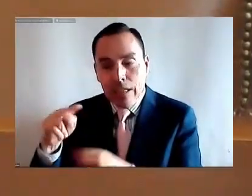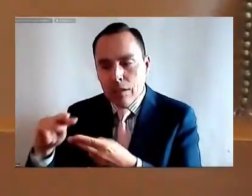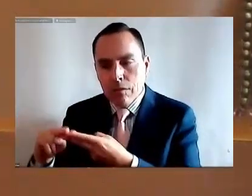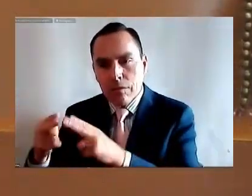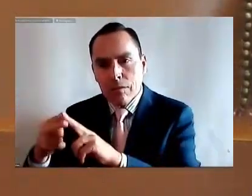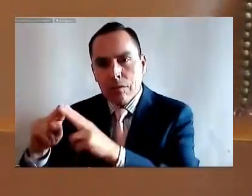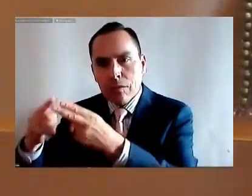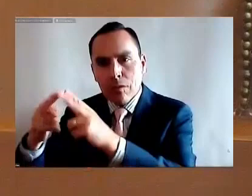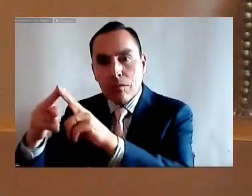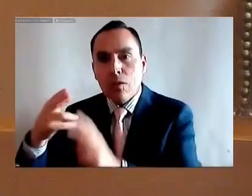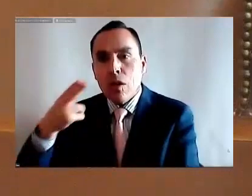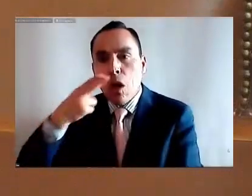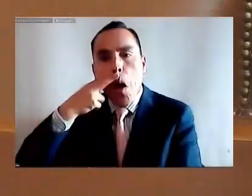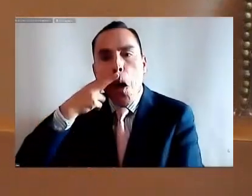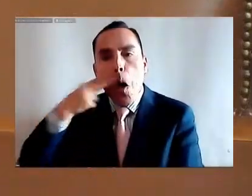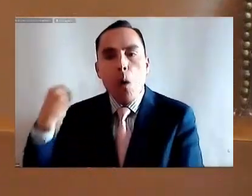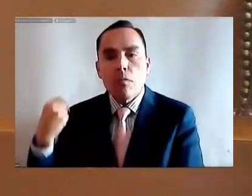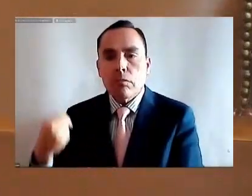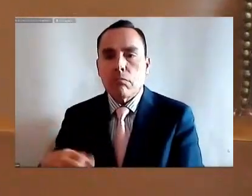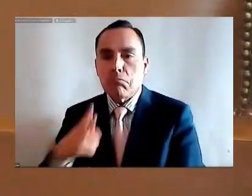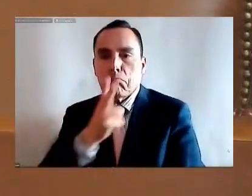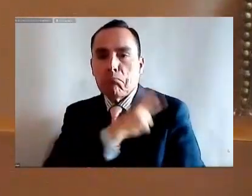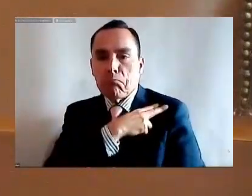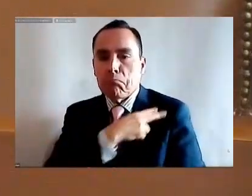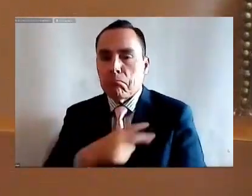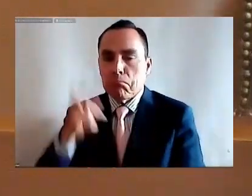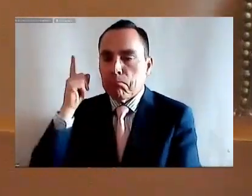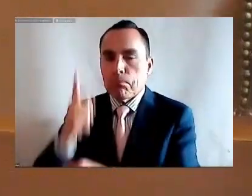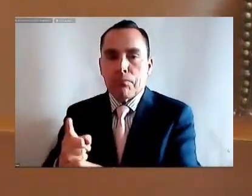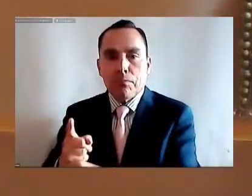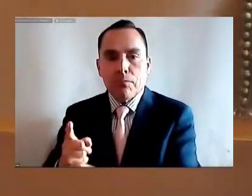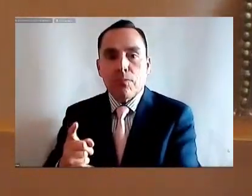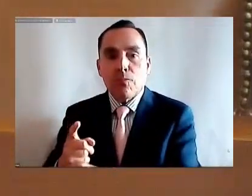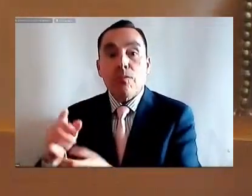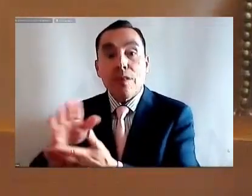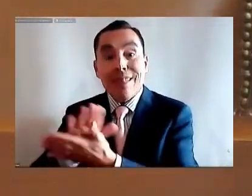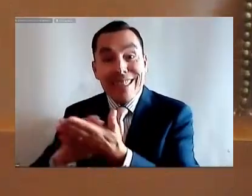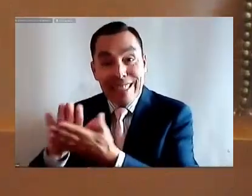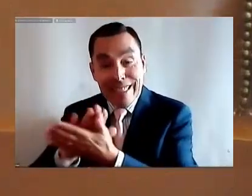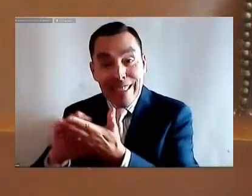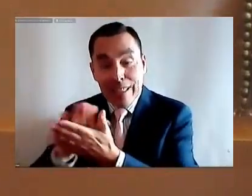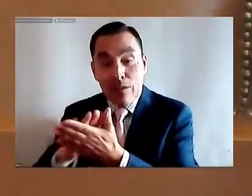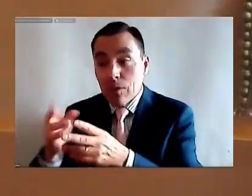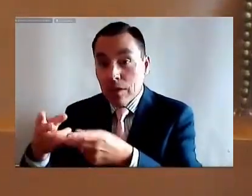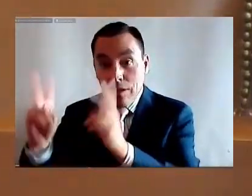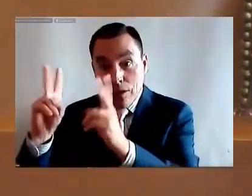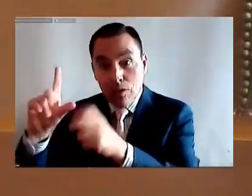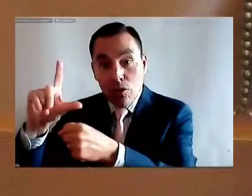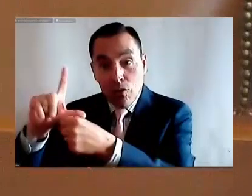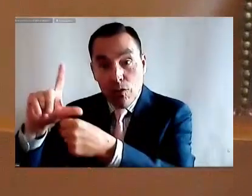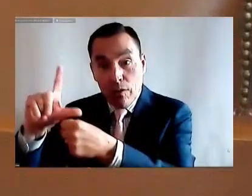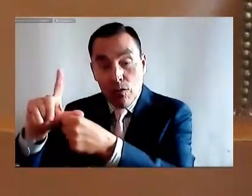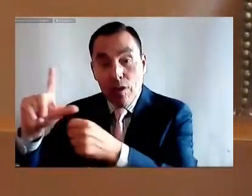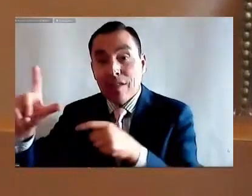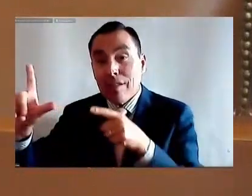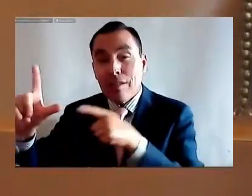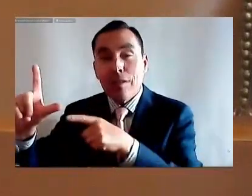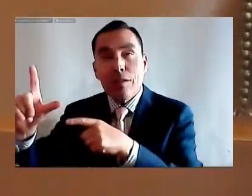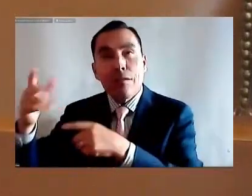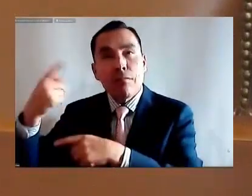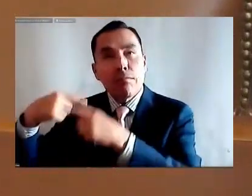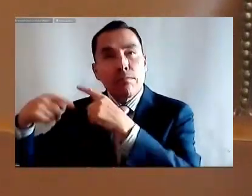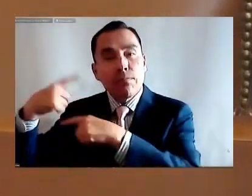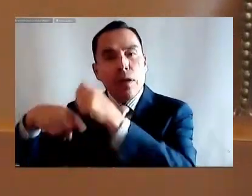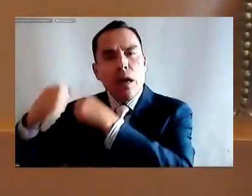machista, ¿no? Estoy pensando la consolidación del derecho laboral más o menos en el periodo posterior a la Primera